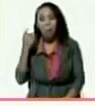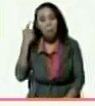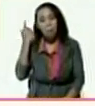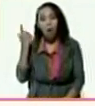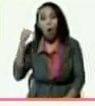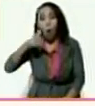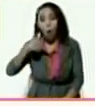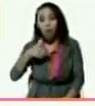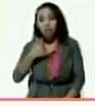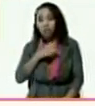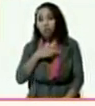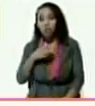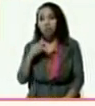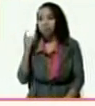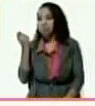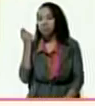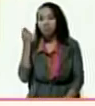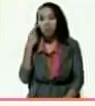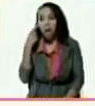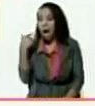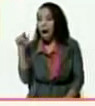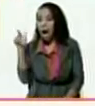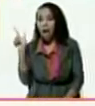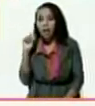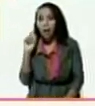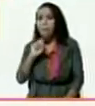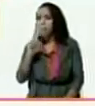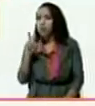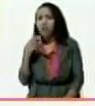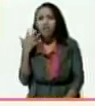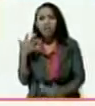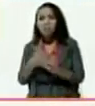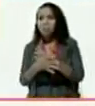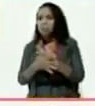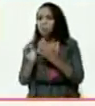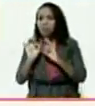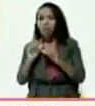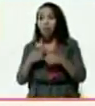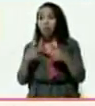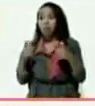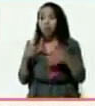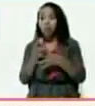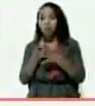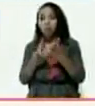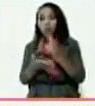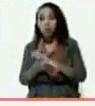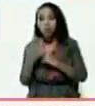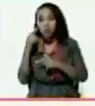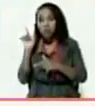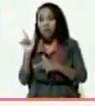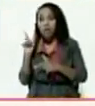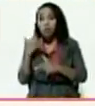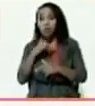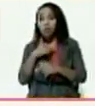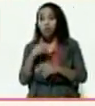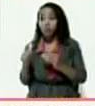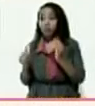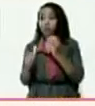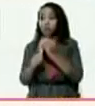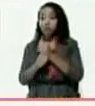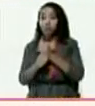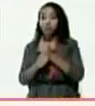estábamos nosotros y no teníamos ninguno de los que estaba allí preguntándonos y no teníamos mayores detalles. Inclusive nos enteramos de